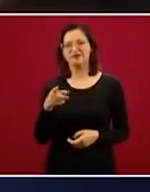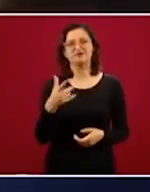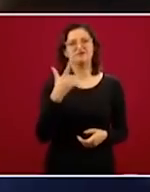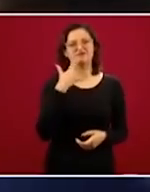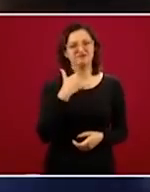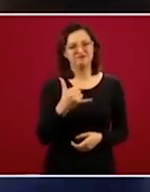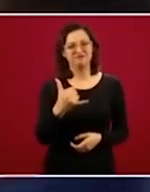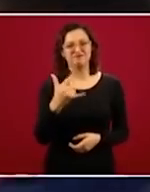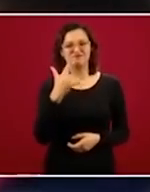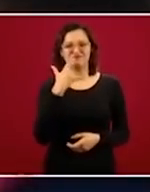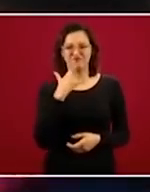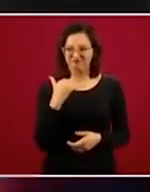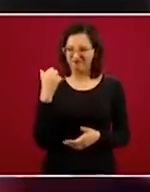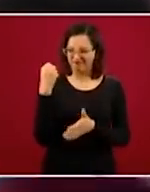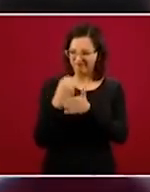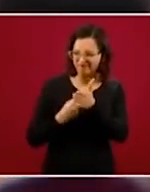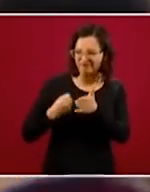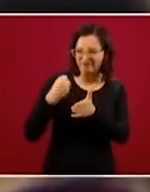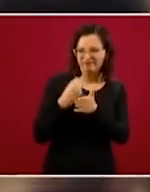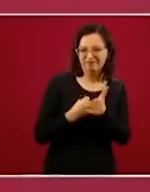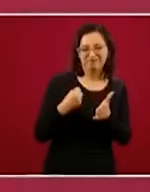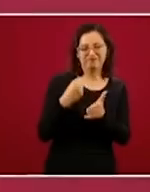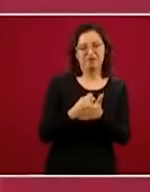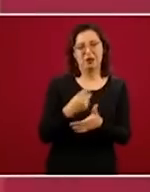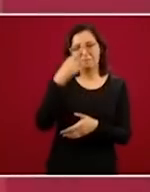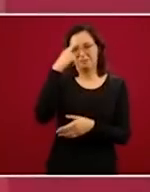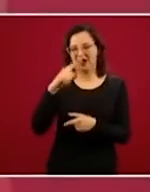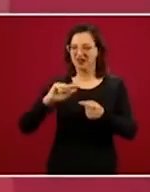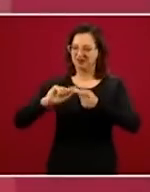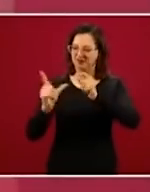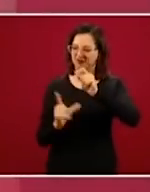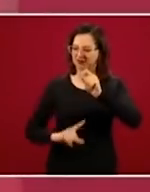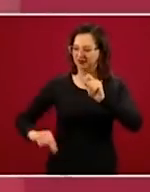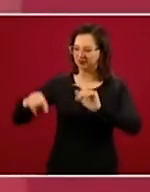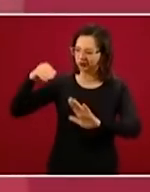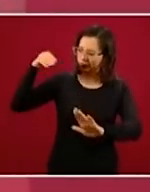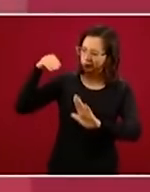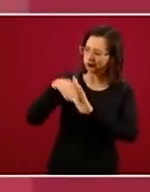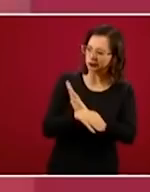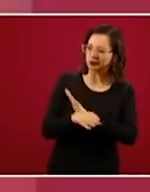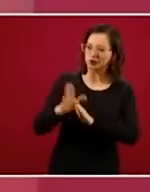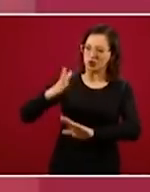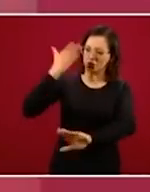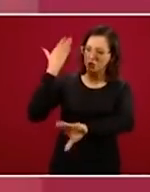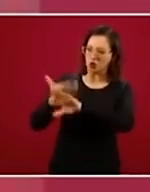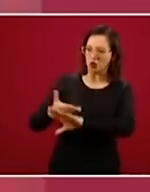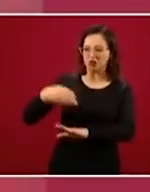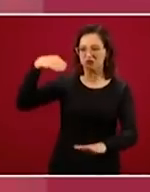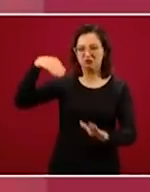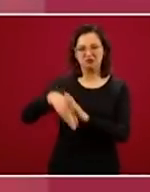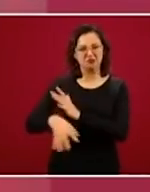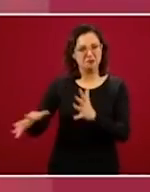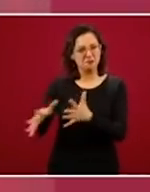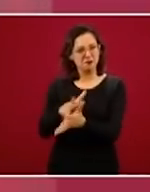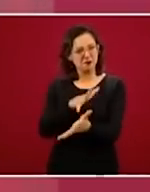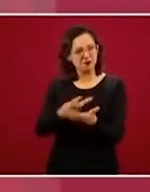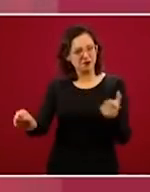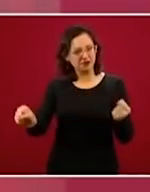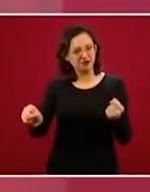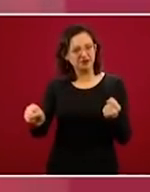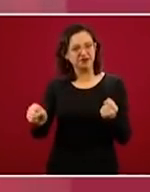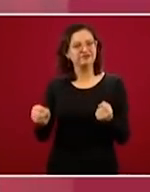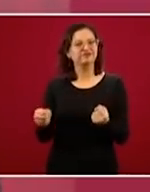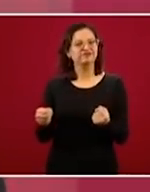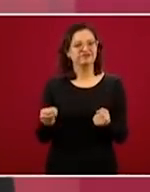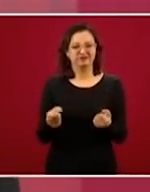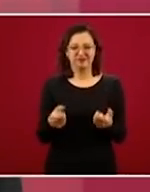en descomponer al país en destruir al país se